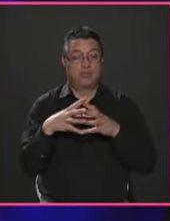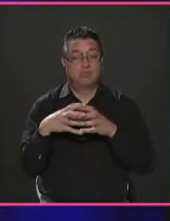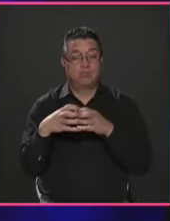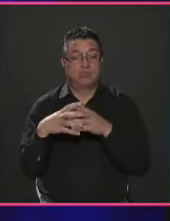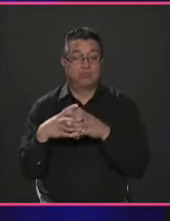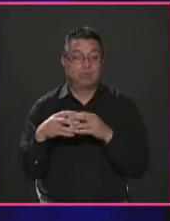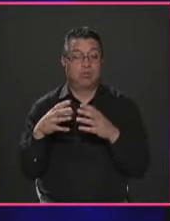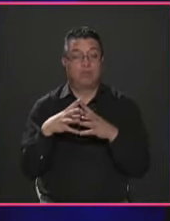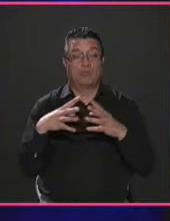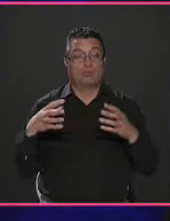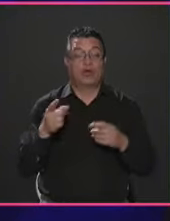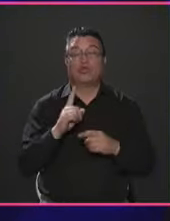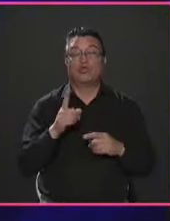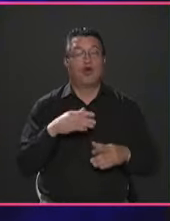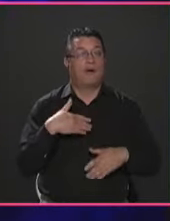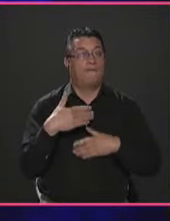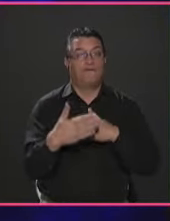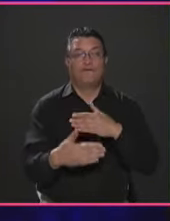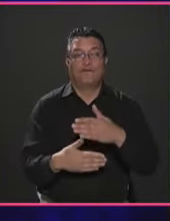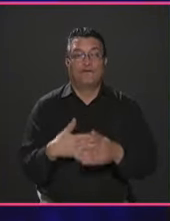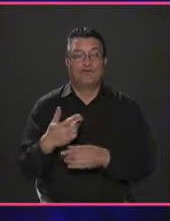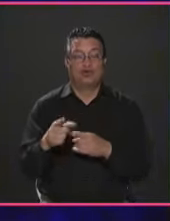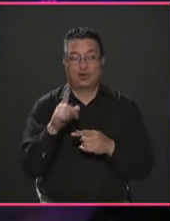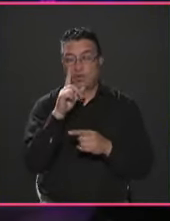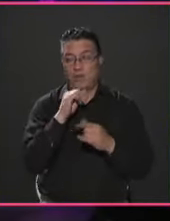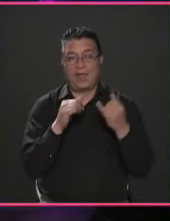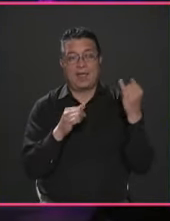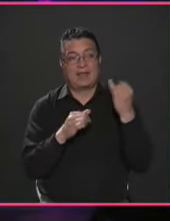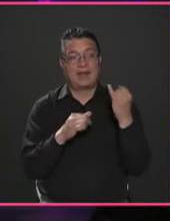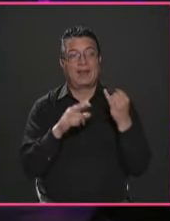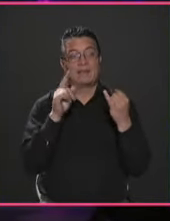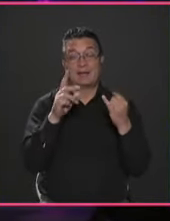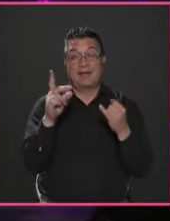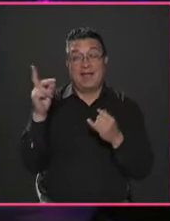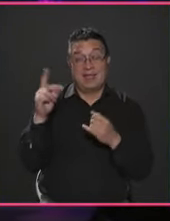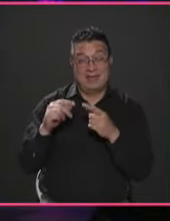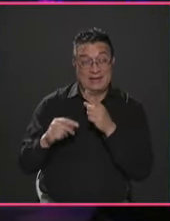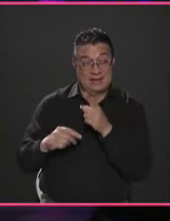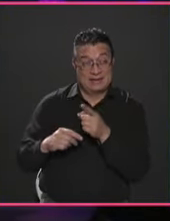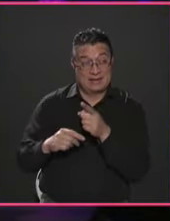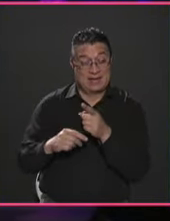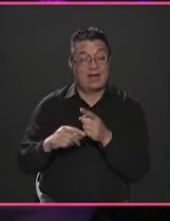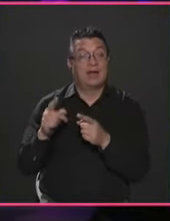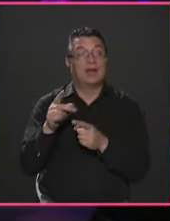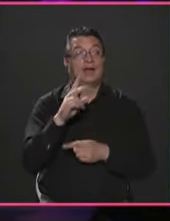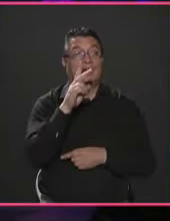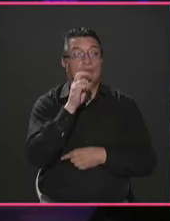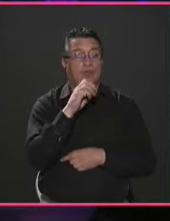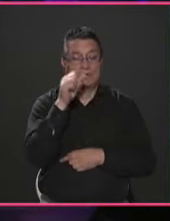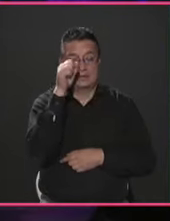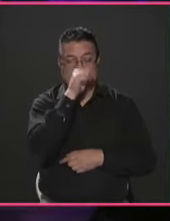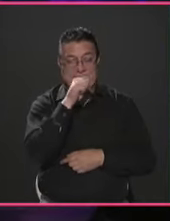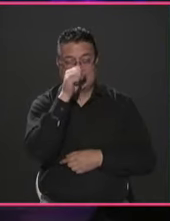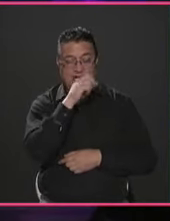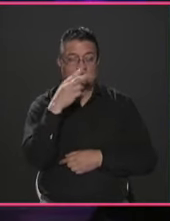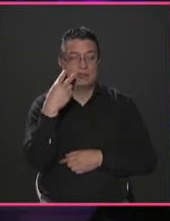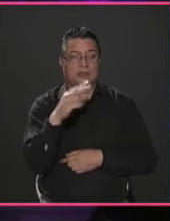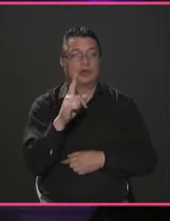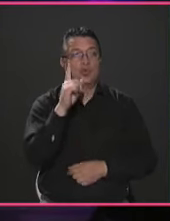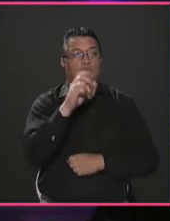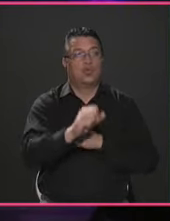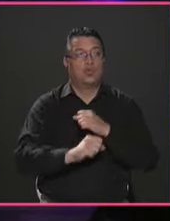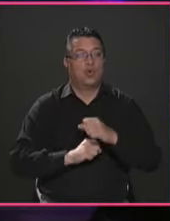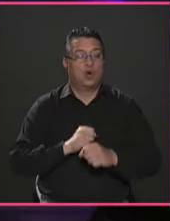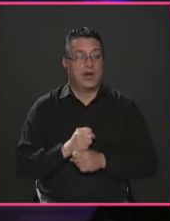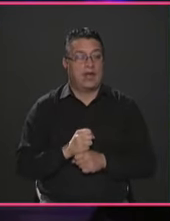y no funcionaba como lo mostraban a la izquierda y a la derecha es de un cerdo de un